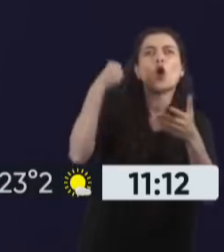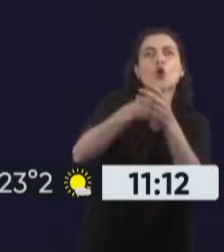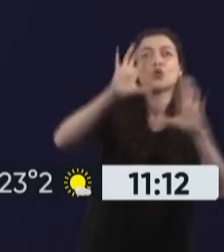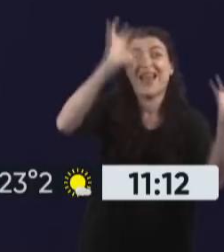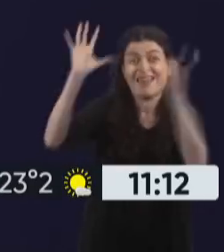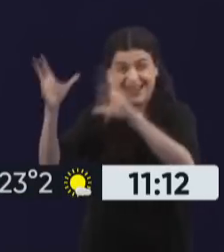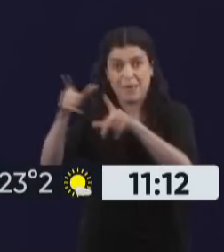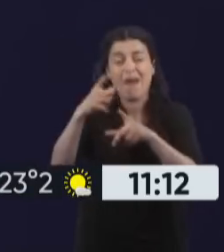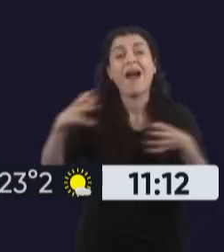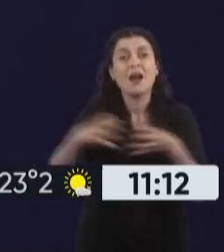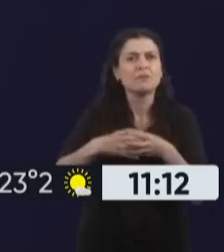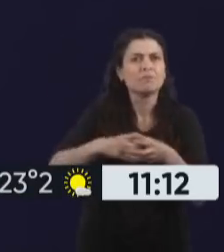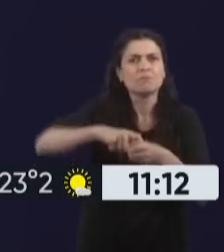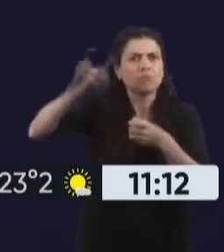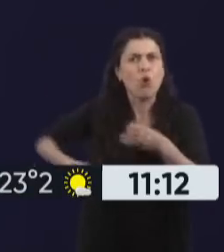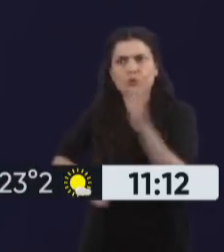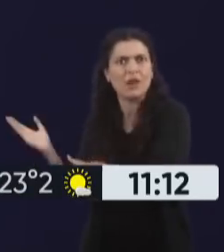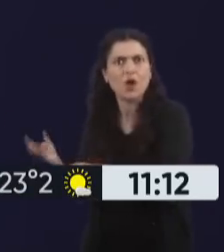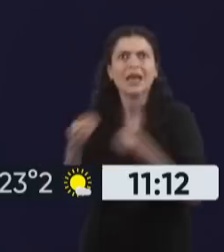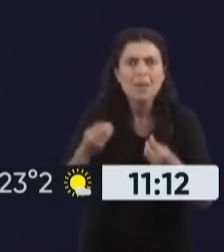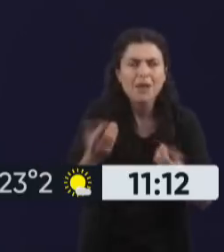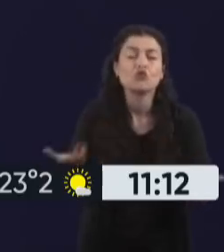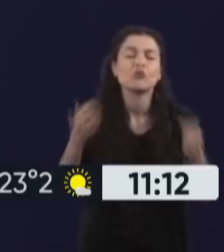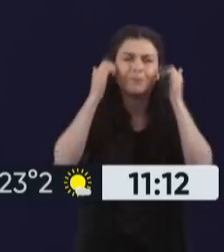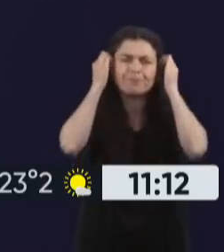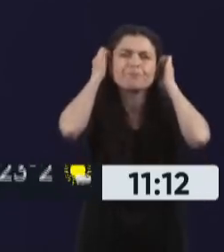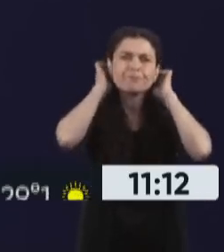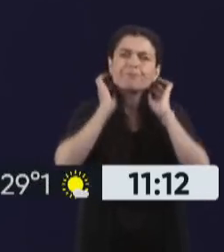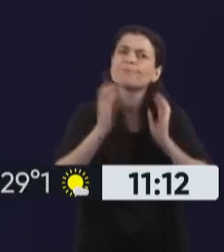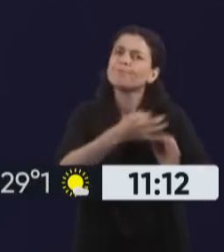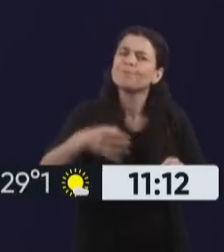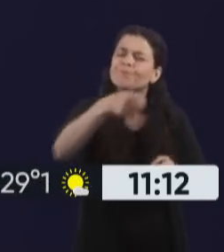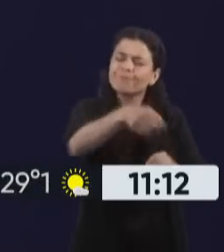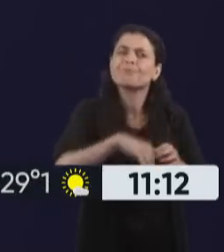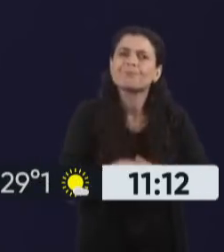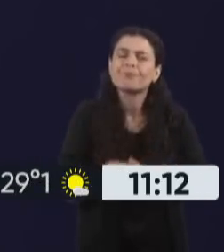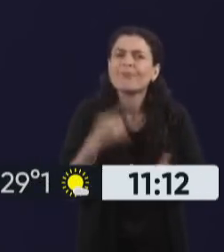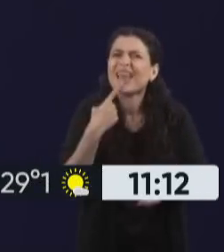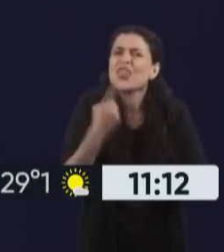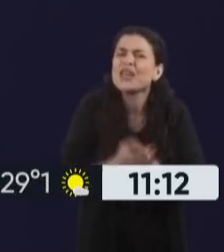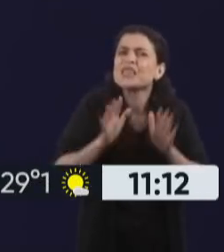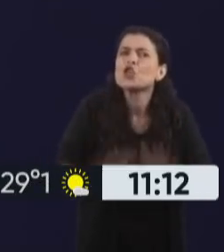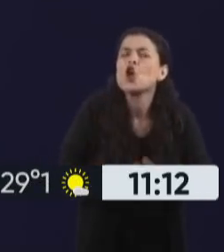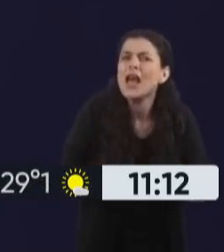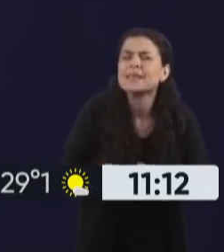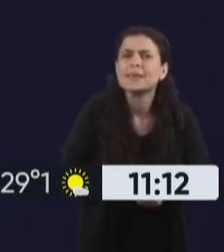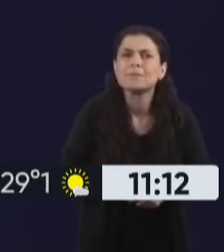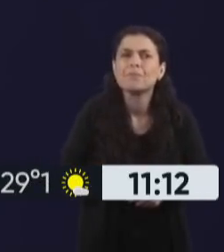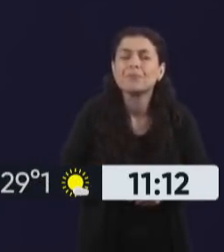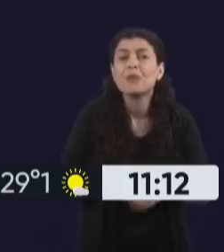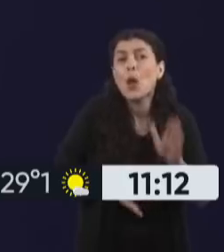lo cierto es que esta medida lo que permite al